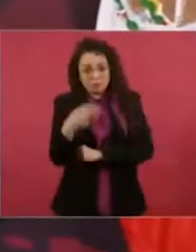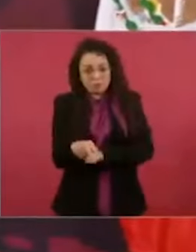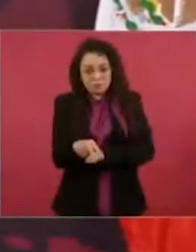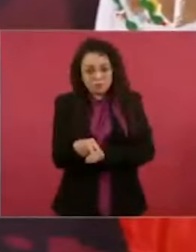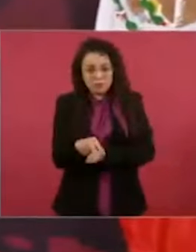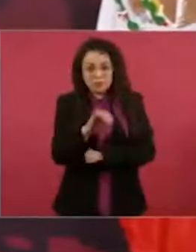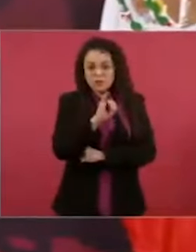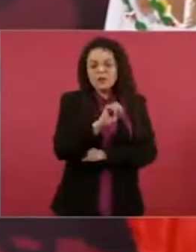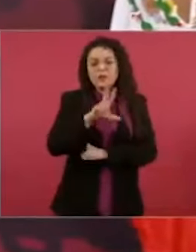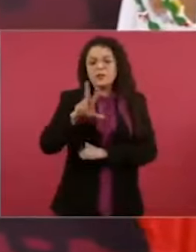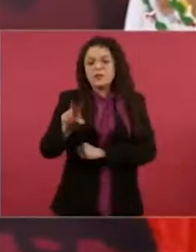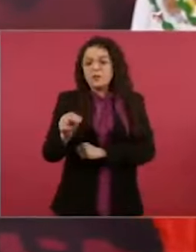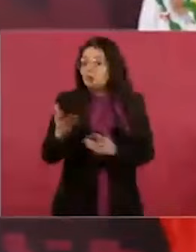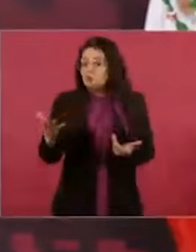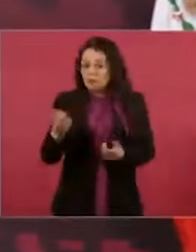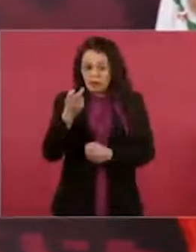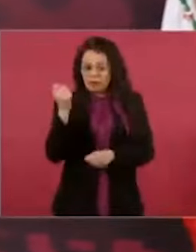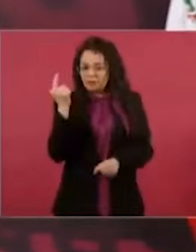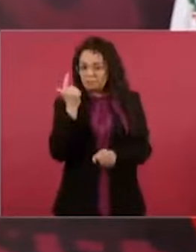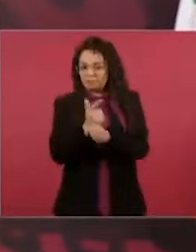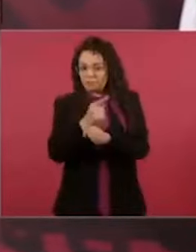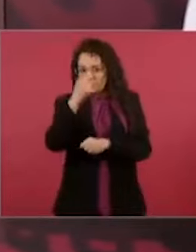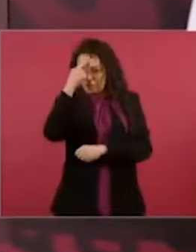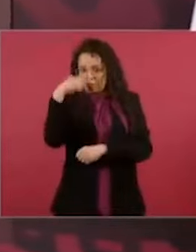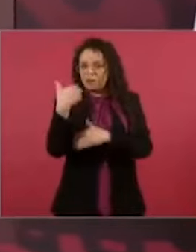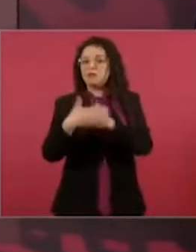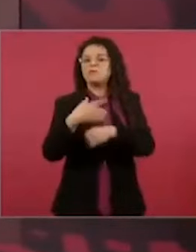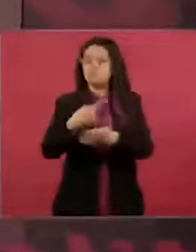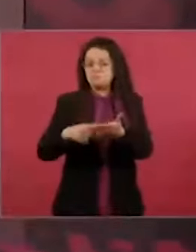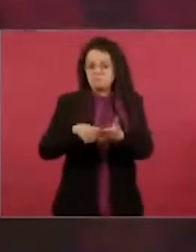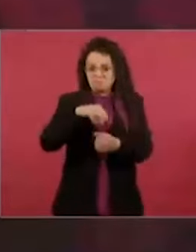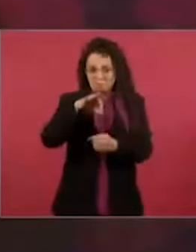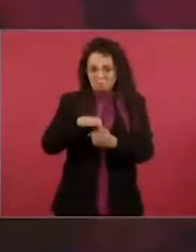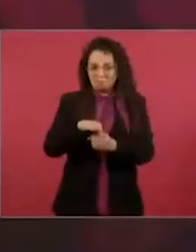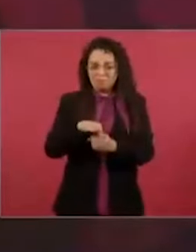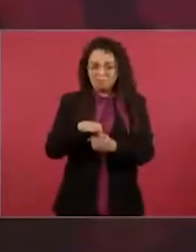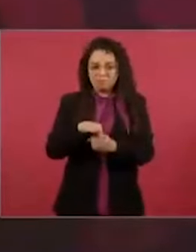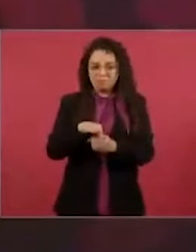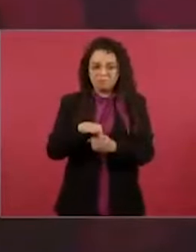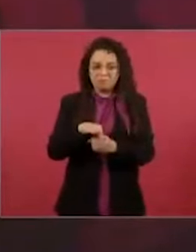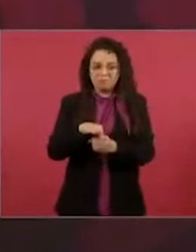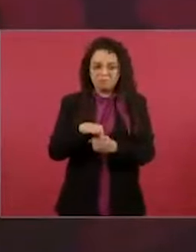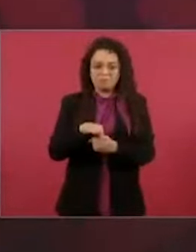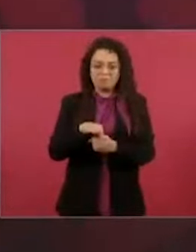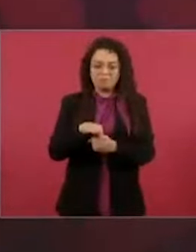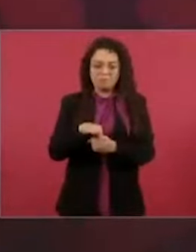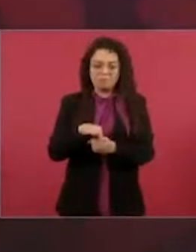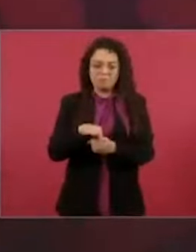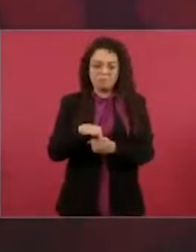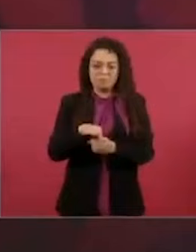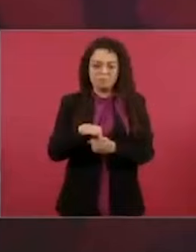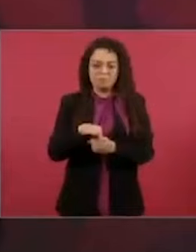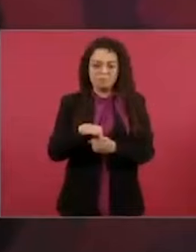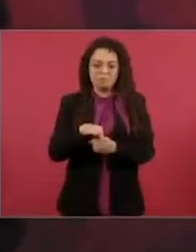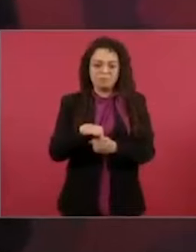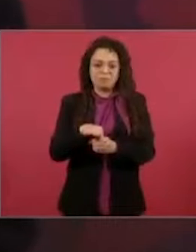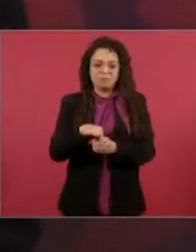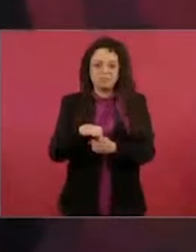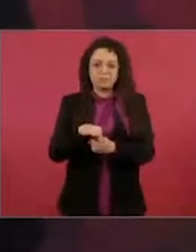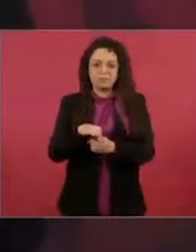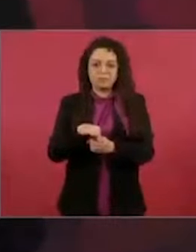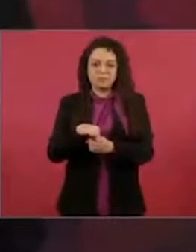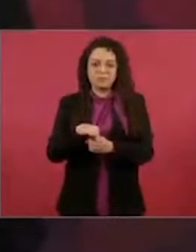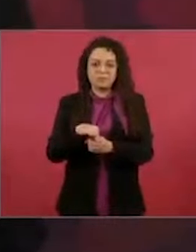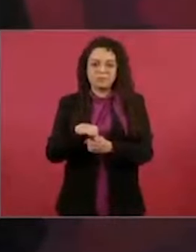Imagínate Jorge Armando que vas a la bella ciudad de Mérida a la blanca Mérida pasas unos días ahí tomas el tren malla